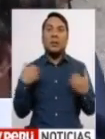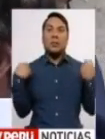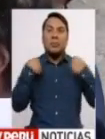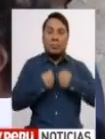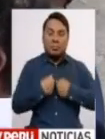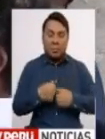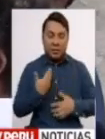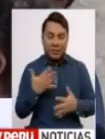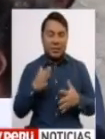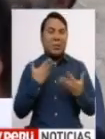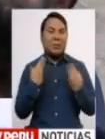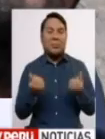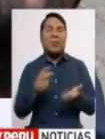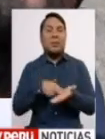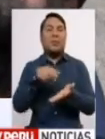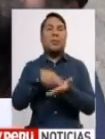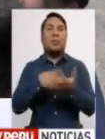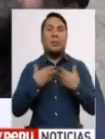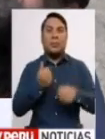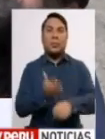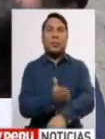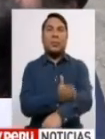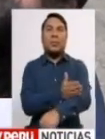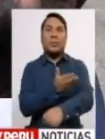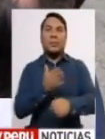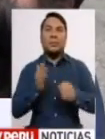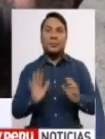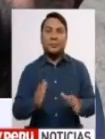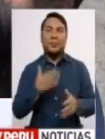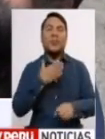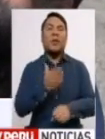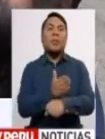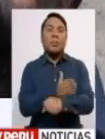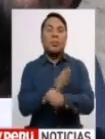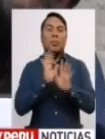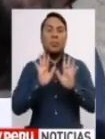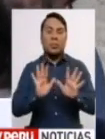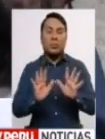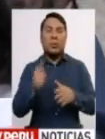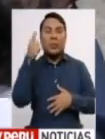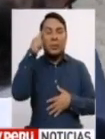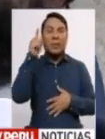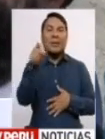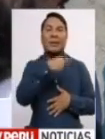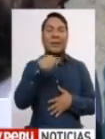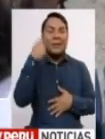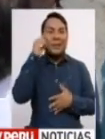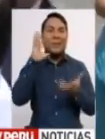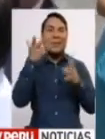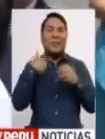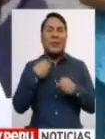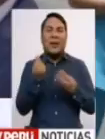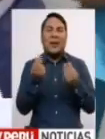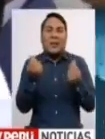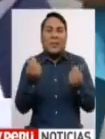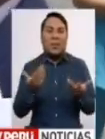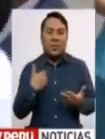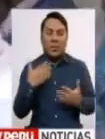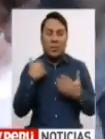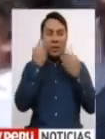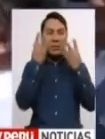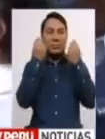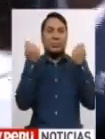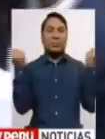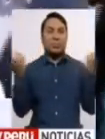ahí me pusieron esto. Oye, ya no tanto porque ya esto, oye, parece que me hubieran operado de la mudez también porque soy